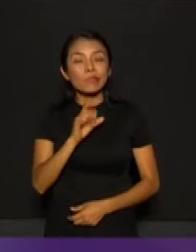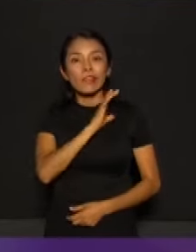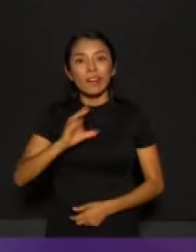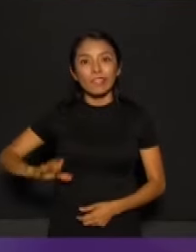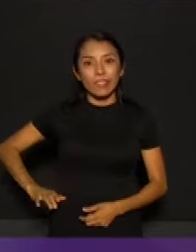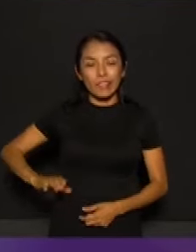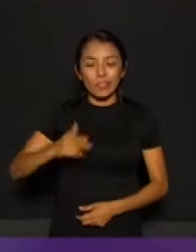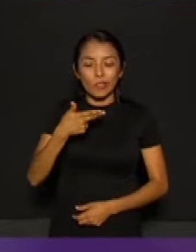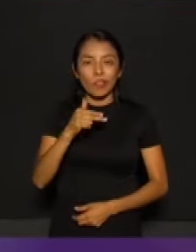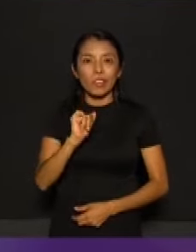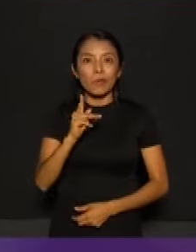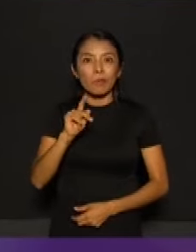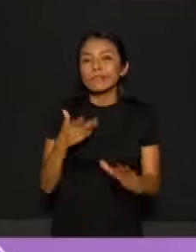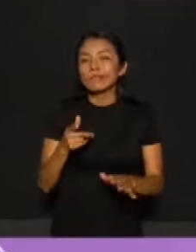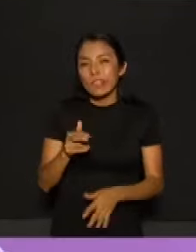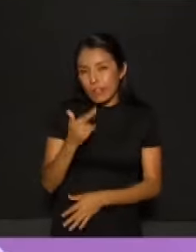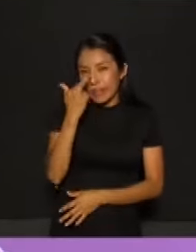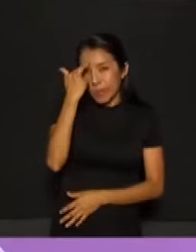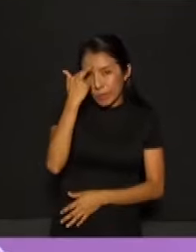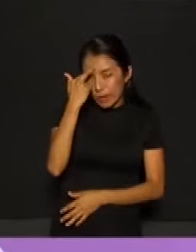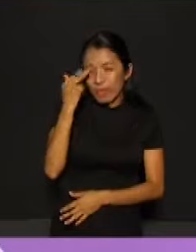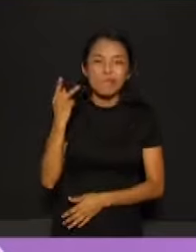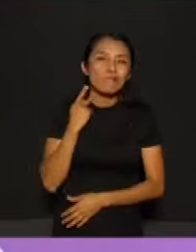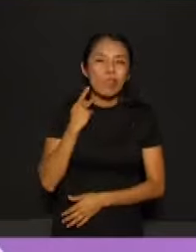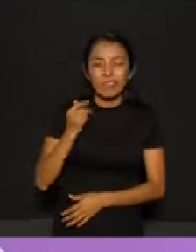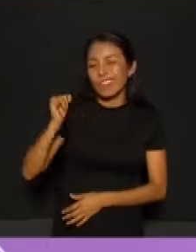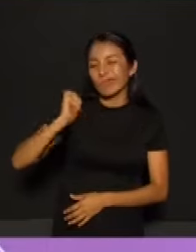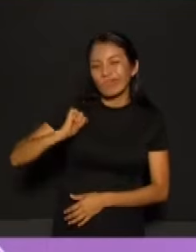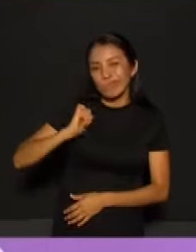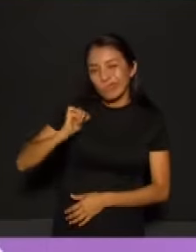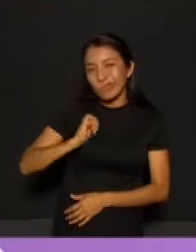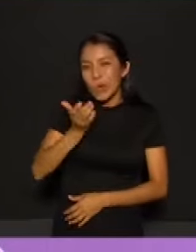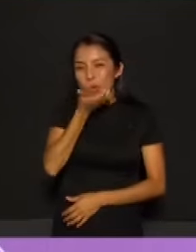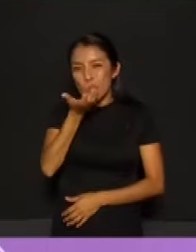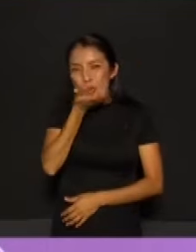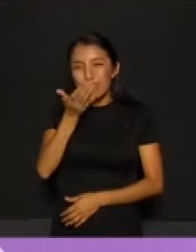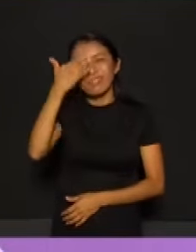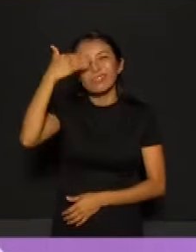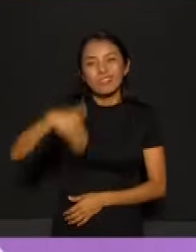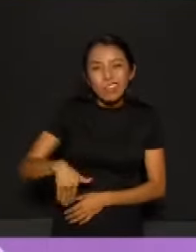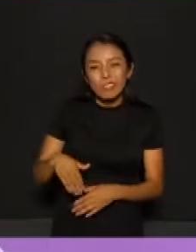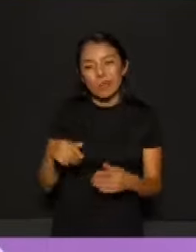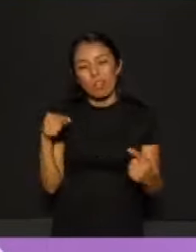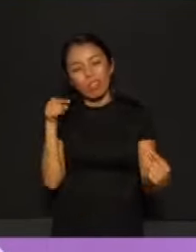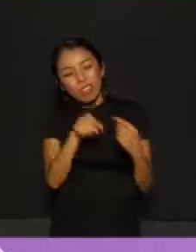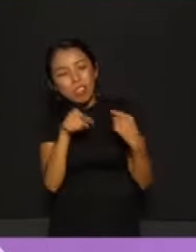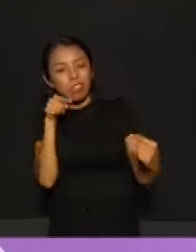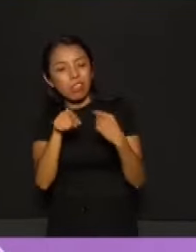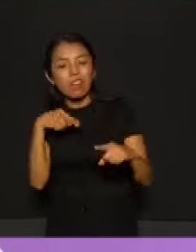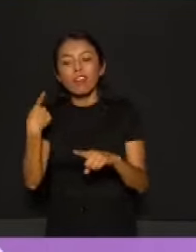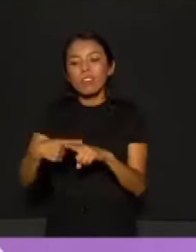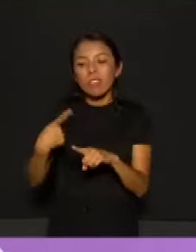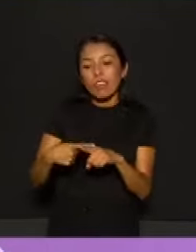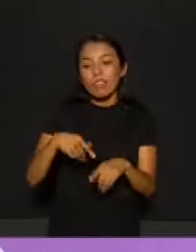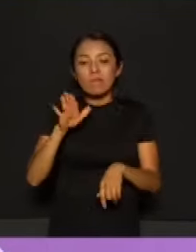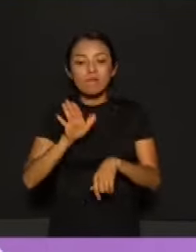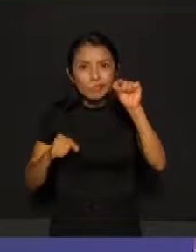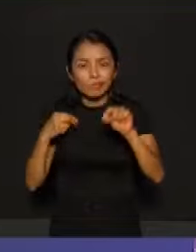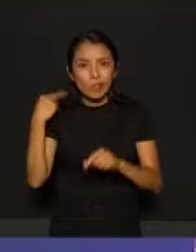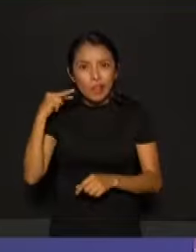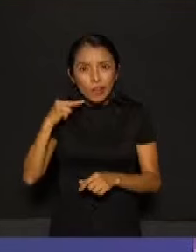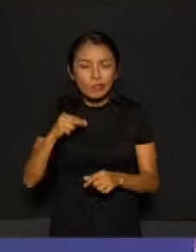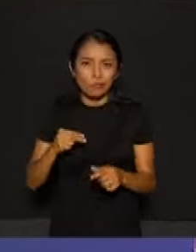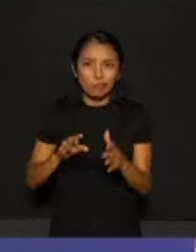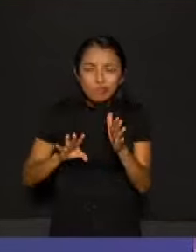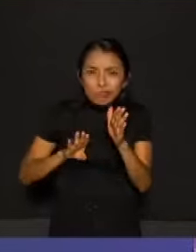el organismo público local electoral prácticamente tiene todo listo para el segundo y último Debate de Los candidatos y la candidata a la